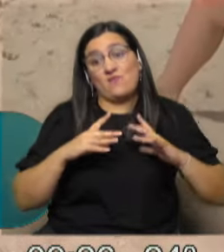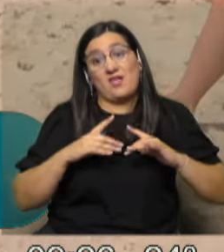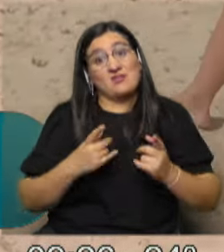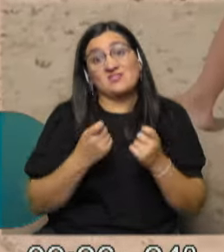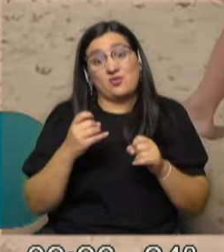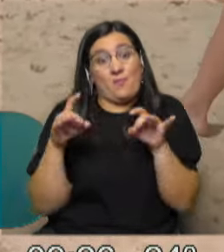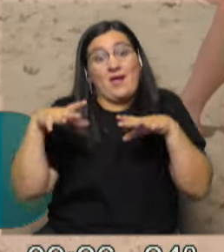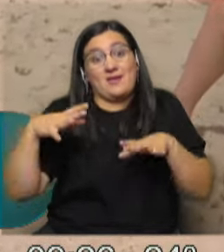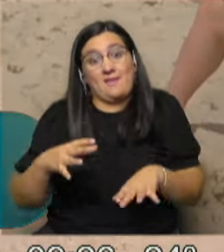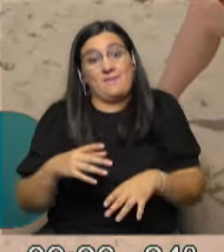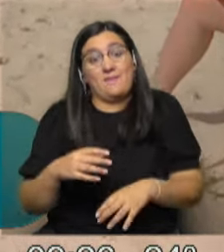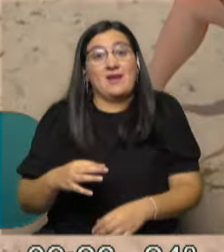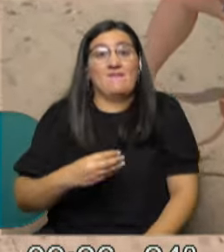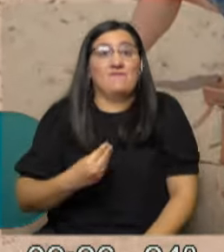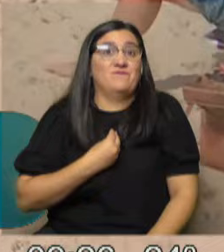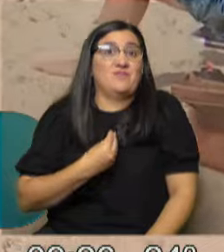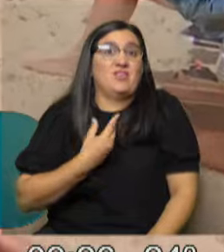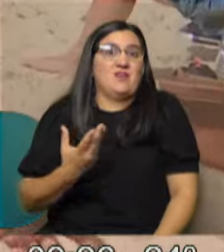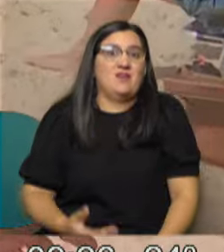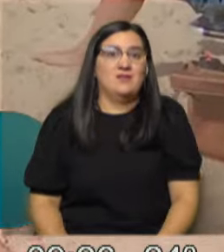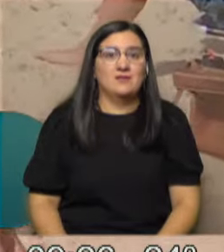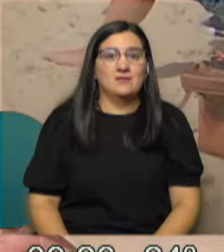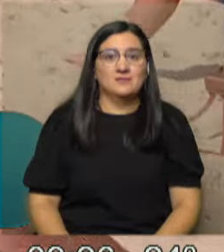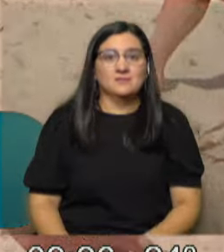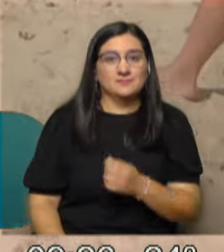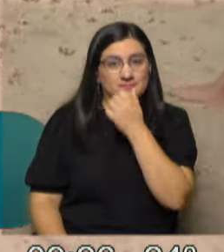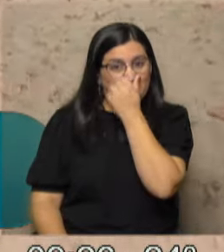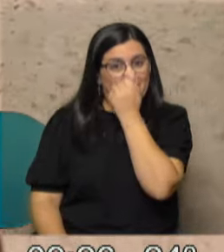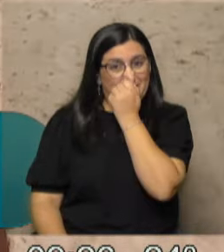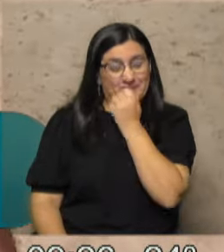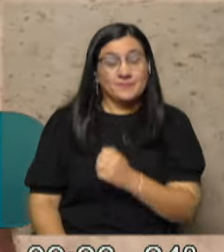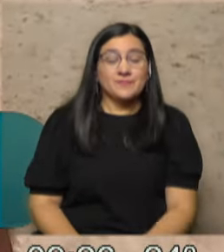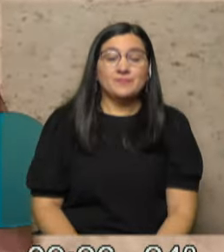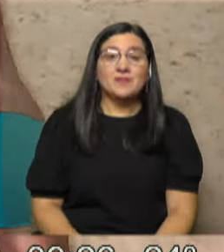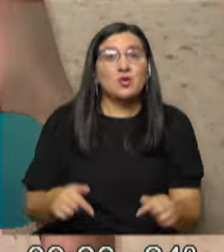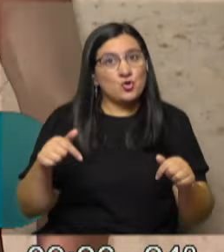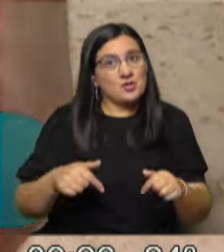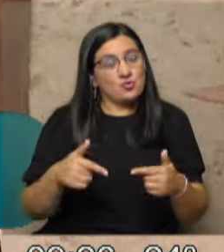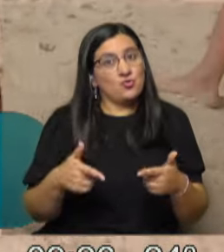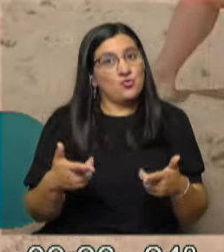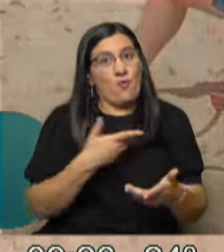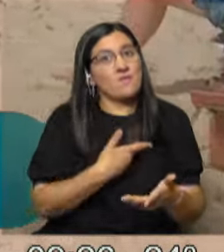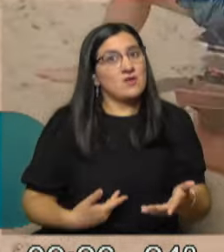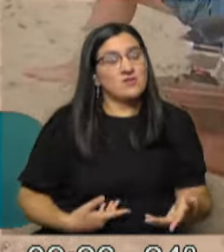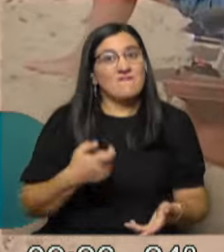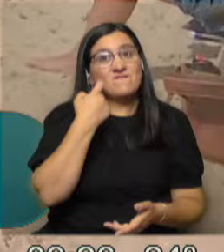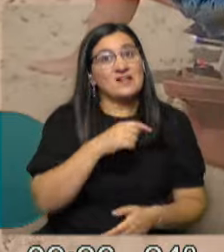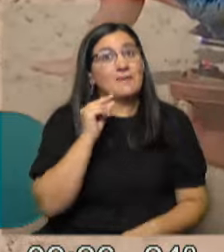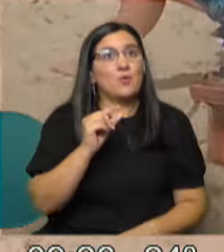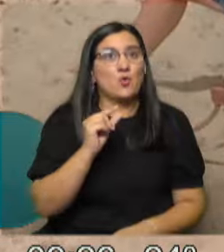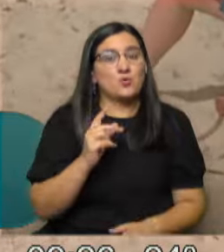¿no? Esa es una magia, ¿viste? Y con esto que están, por favor, porque magia, ¿no? Ya les queda poco, ¿viste?